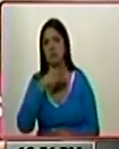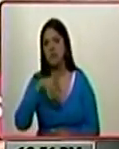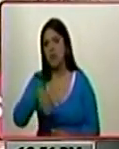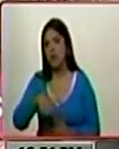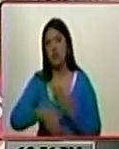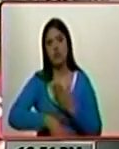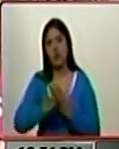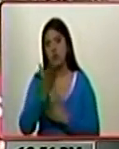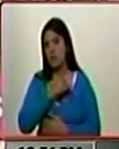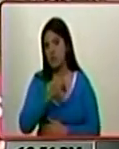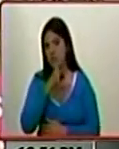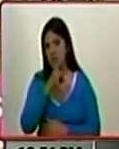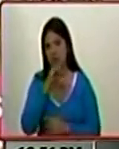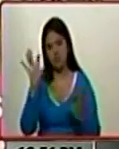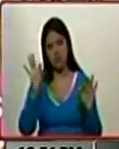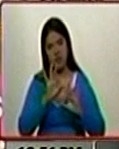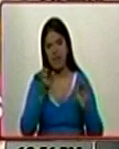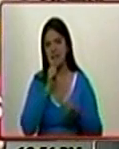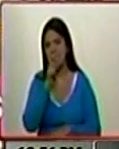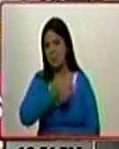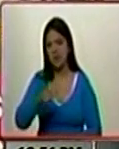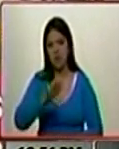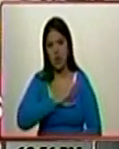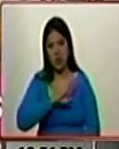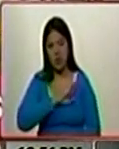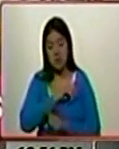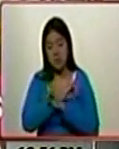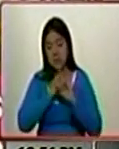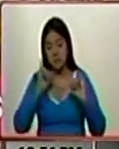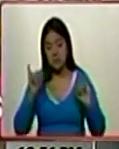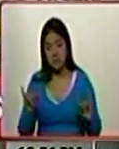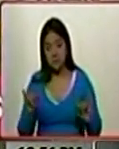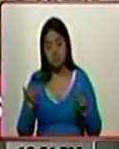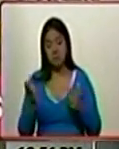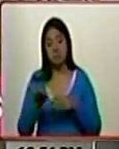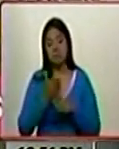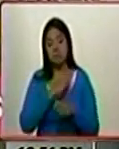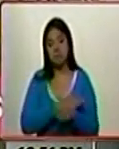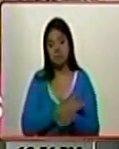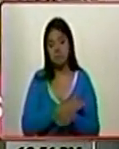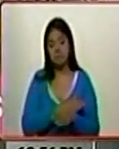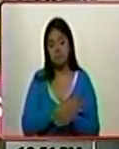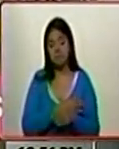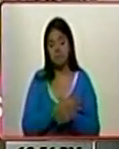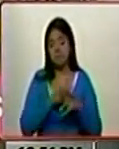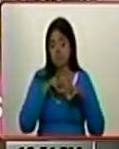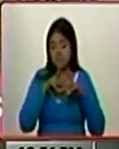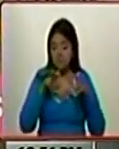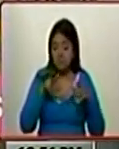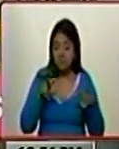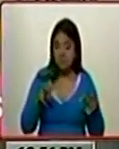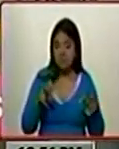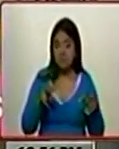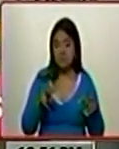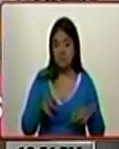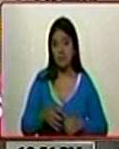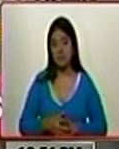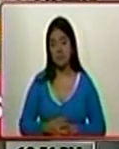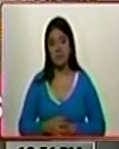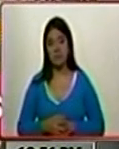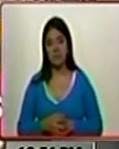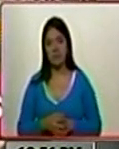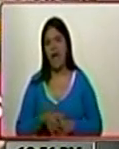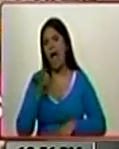tenido información de los dueños. Ya en una primera investigación, unos adelantos iniciales, bueno, tenemos